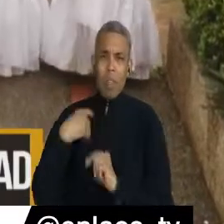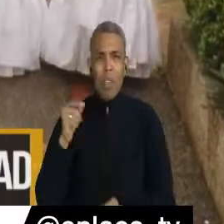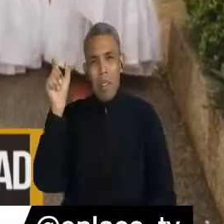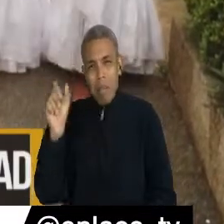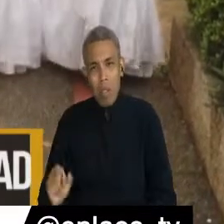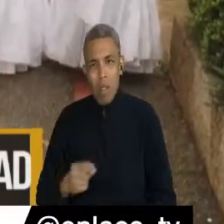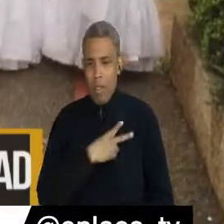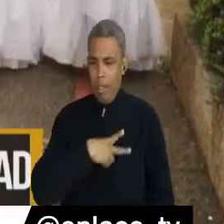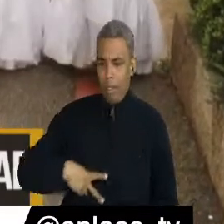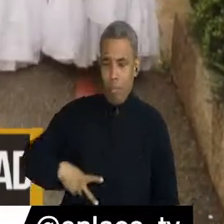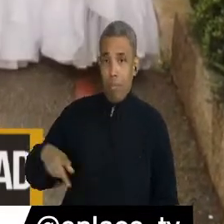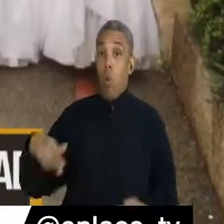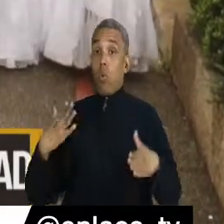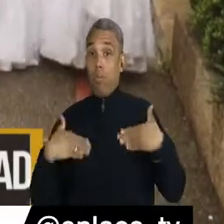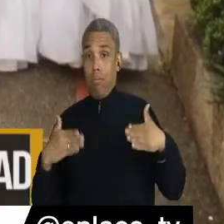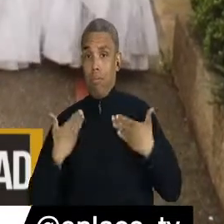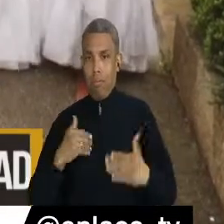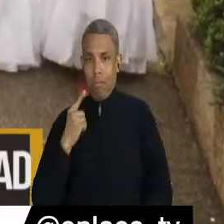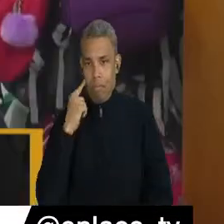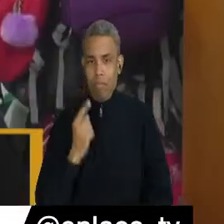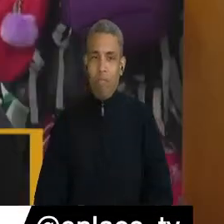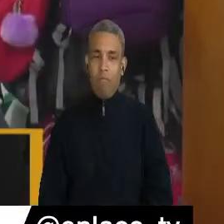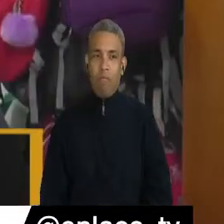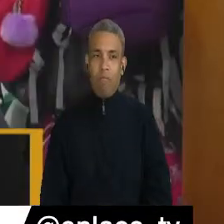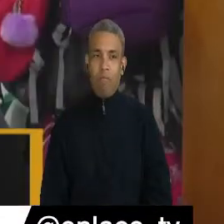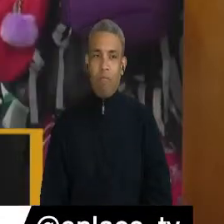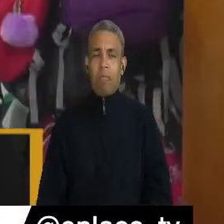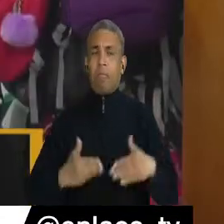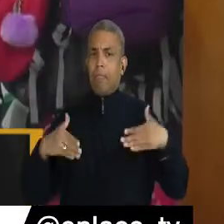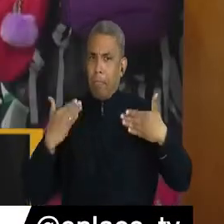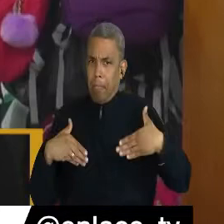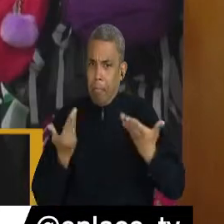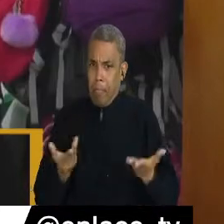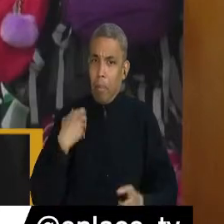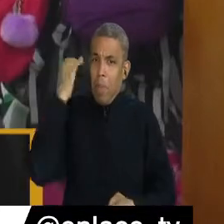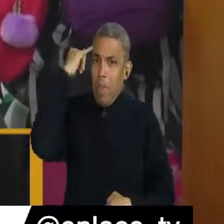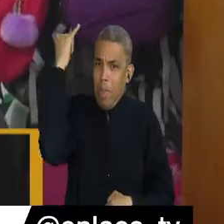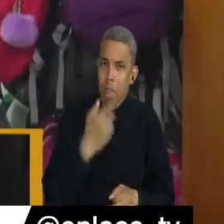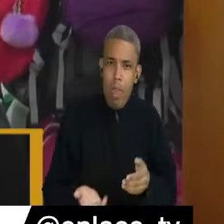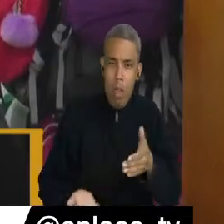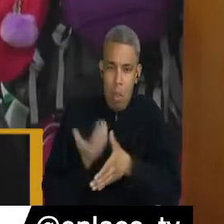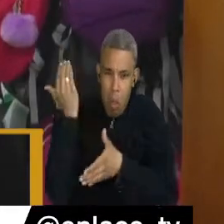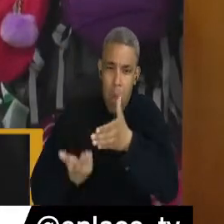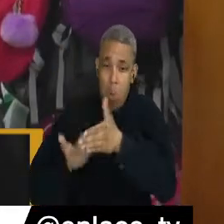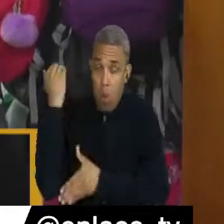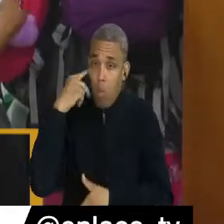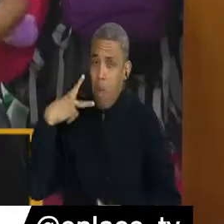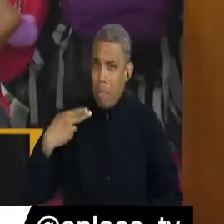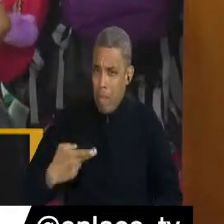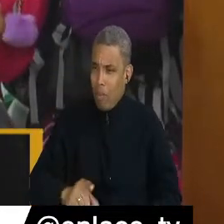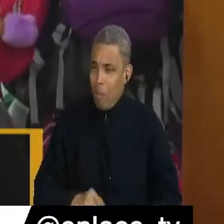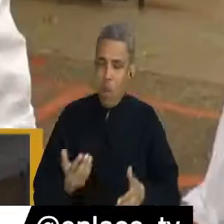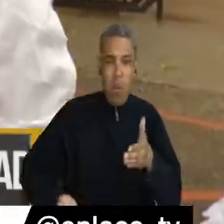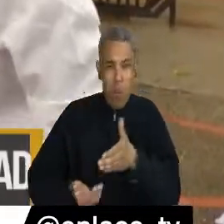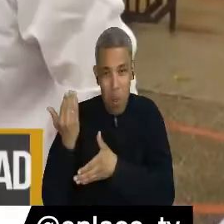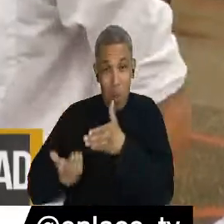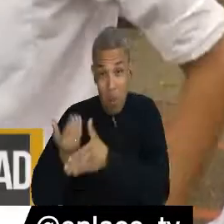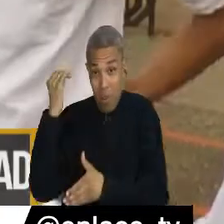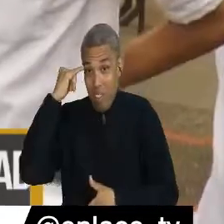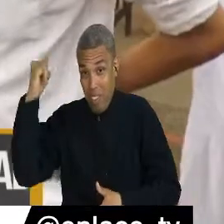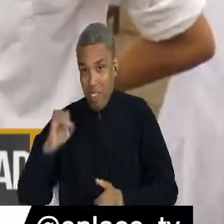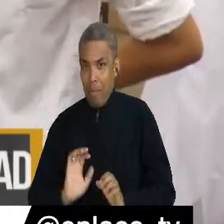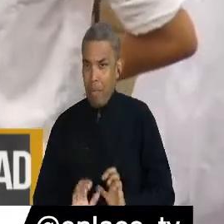más entusiastas en este tipo de convocatoria. Porque siempre nos gusta innovar de una manera distinta y acompañar a la ciudad en las